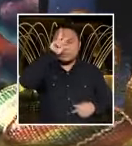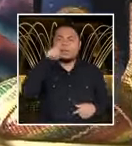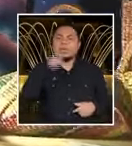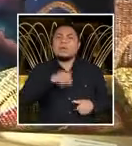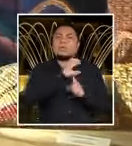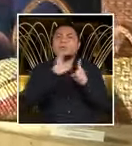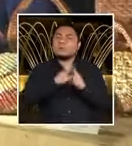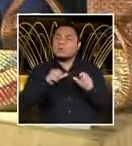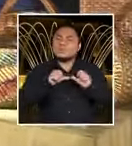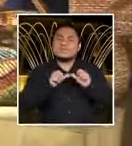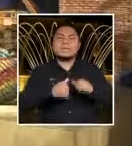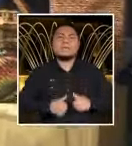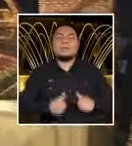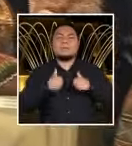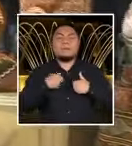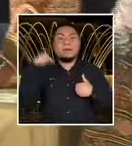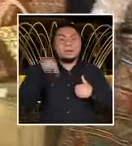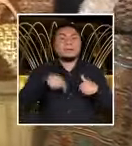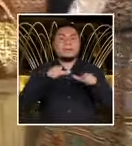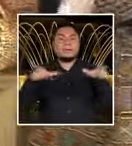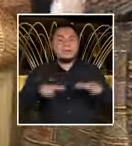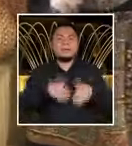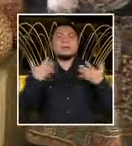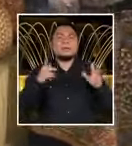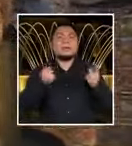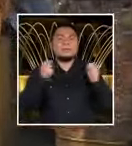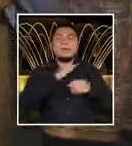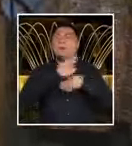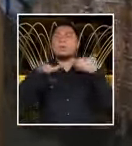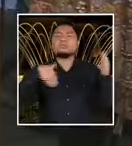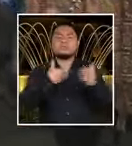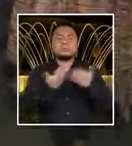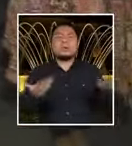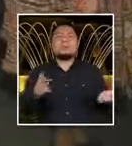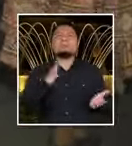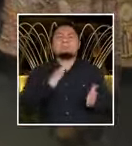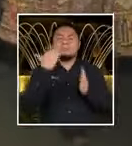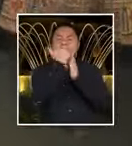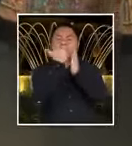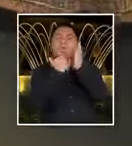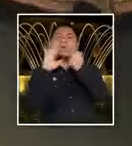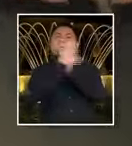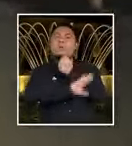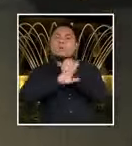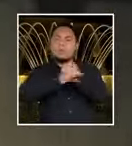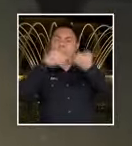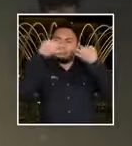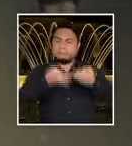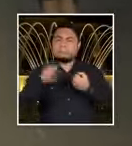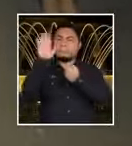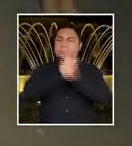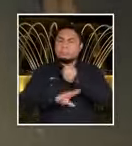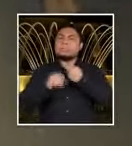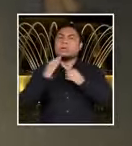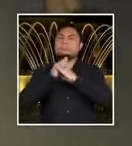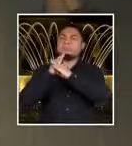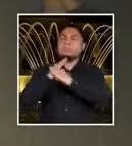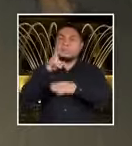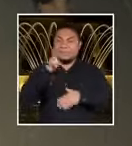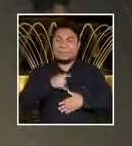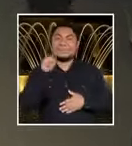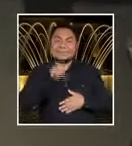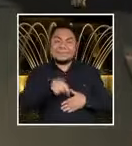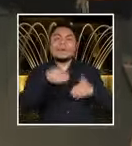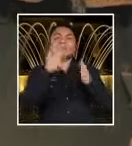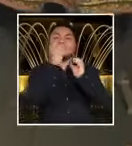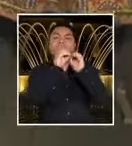viva y en estos lugares hemos implementado todos los protocolos de bioseguridad necesarios para que las visitas se